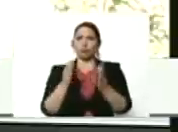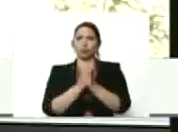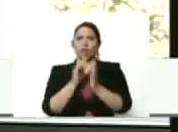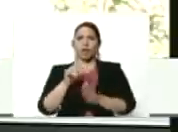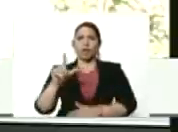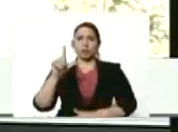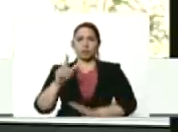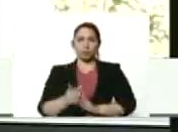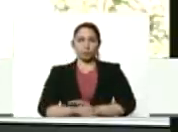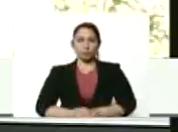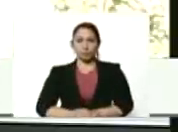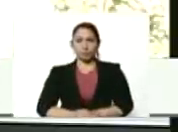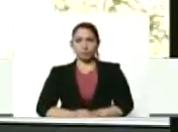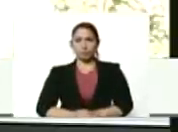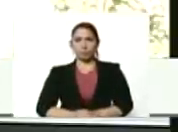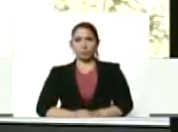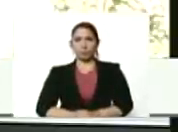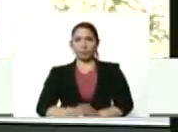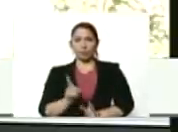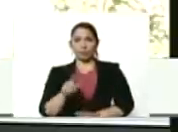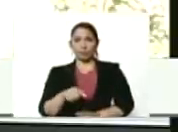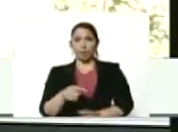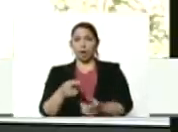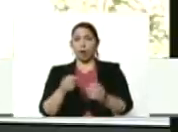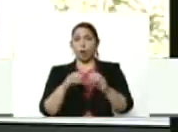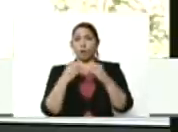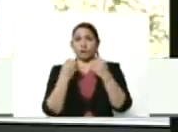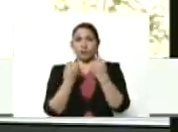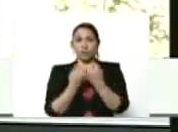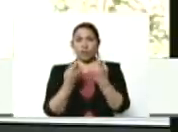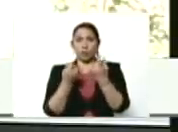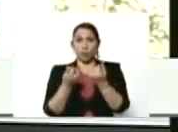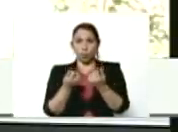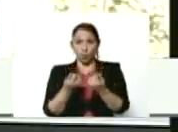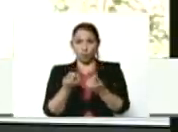también. Jefe de la Oficina Económica Comercial.